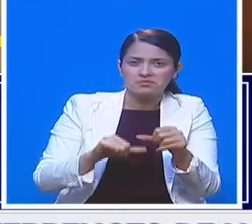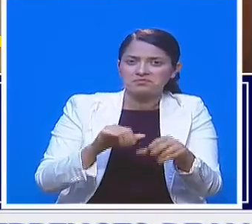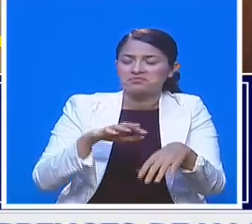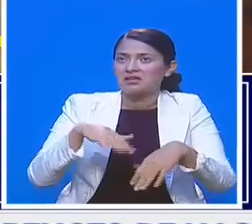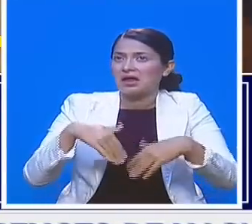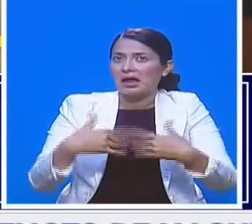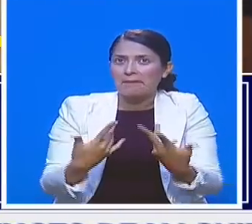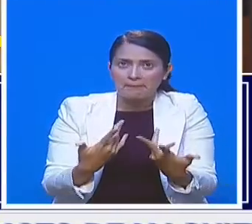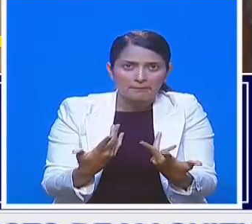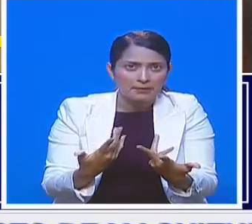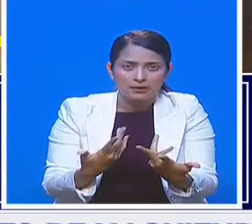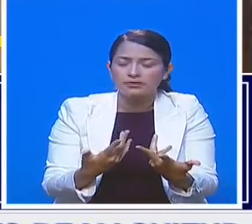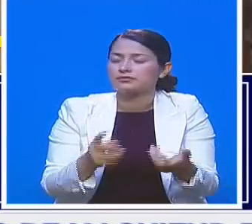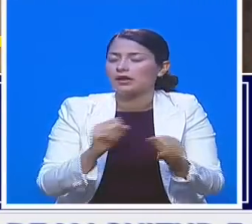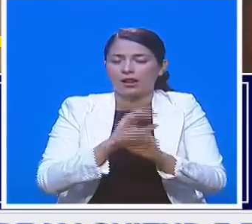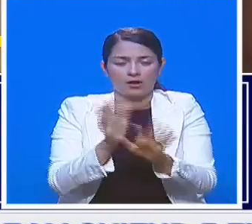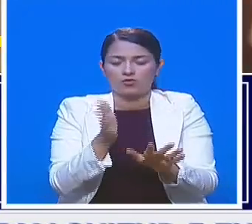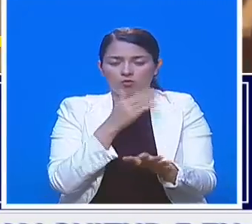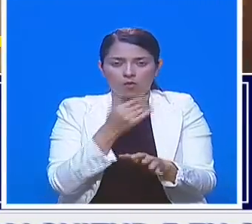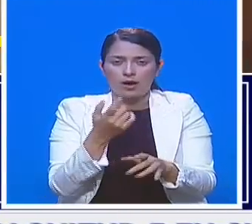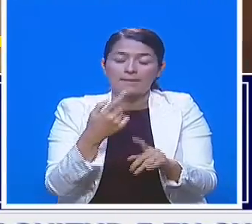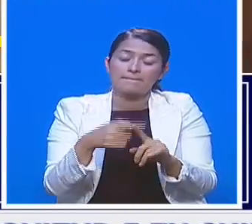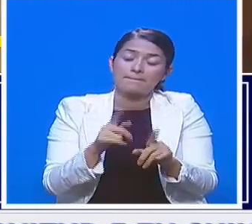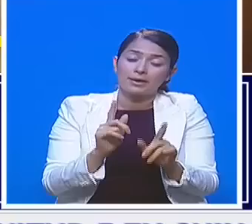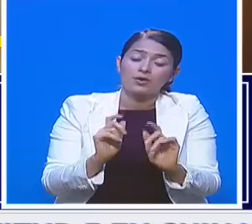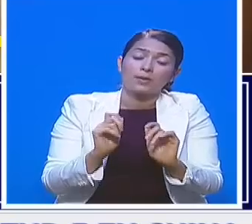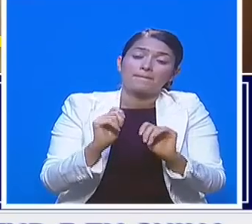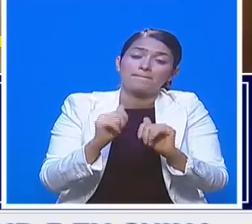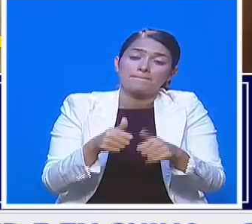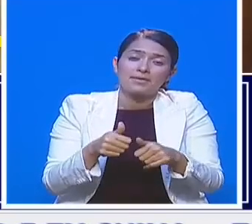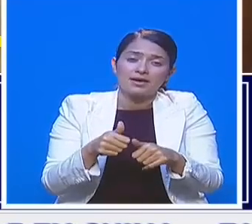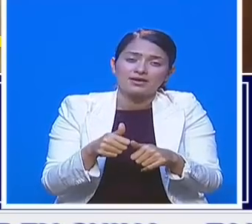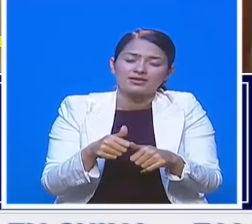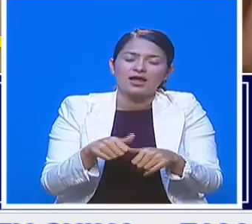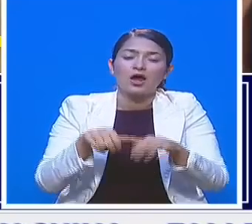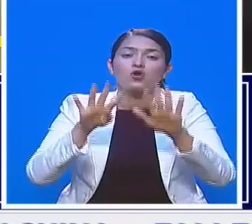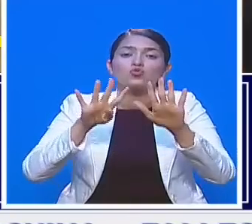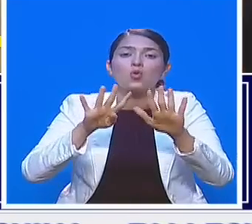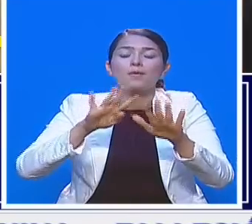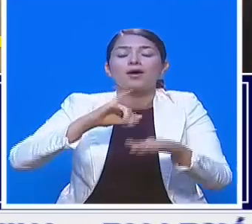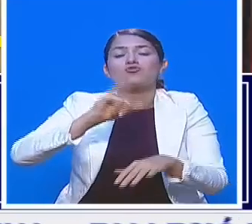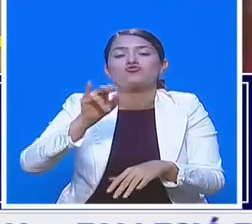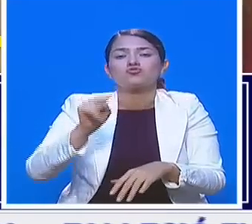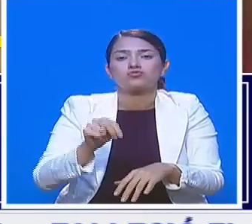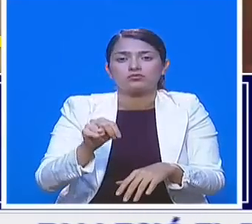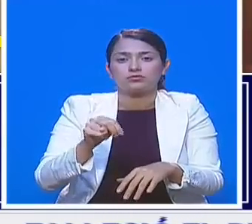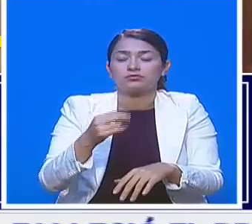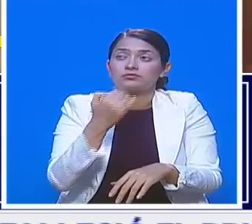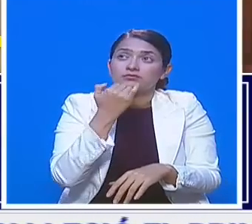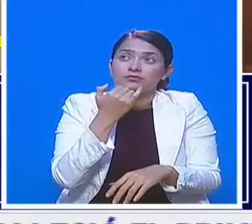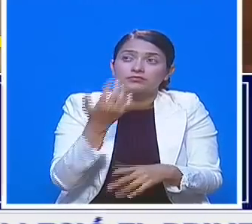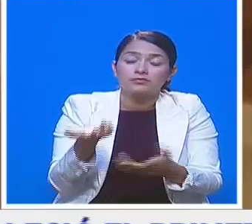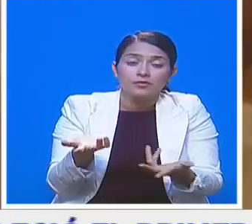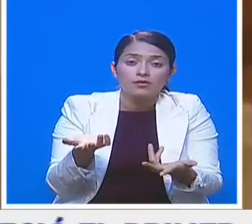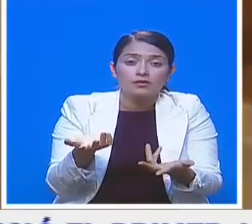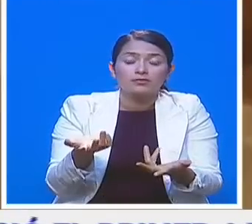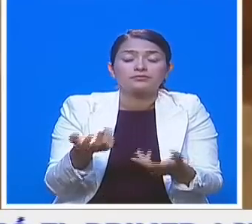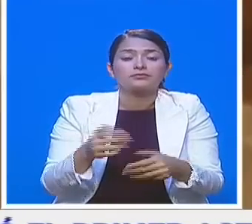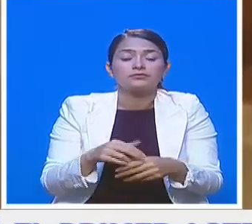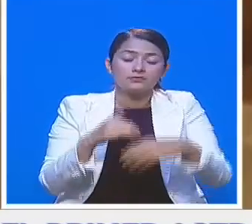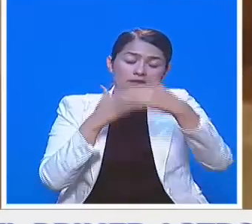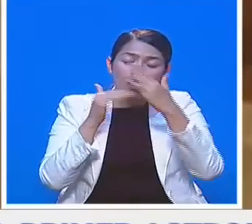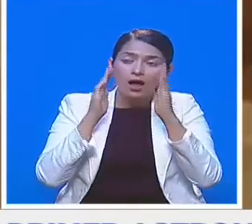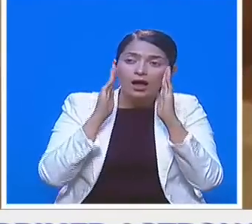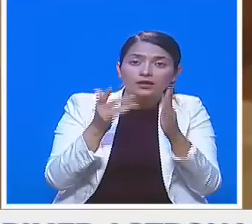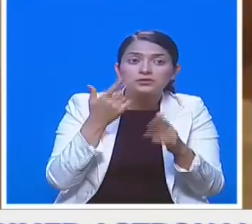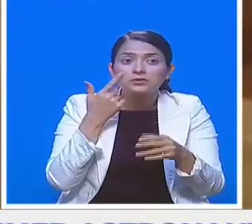qué es lo que viene. Sin embargo, se sabe que esta medida empieza a implementarse a partir del 9 de junio. Estamos muy atentos para darle seguimiento a